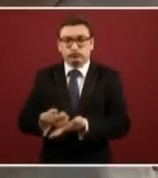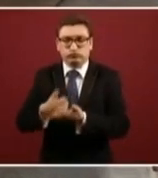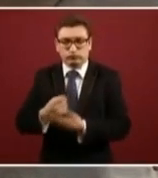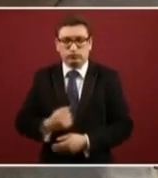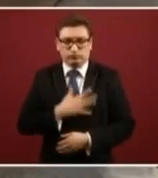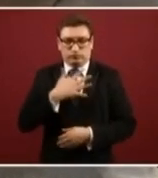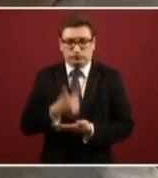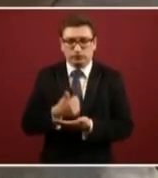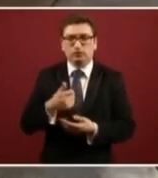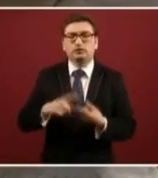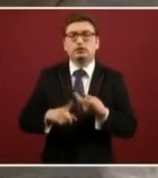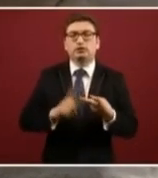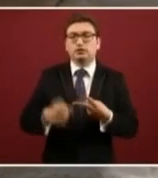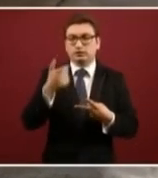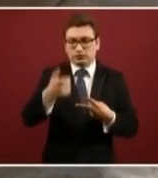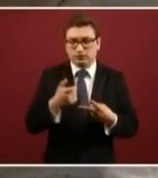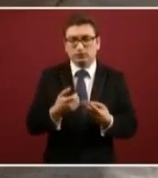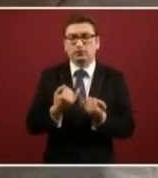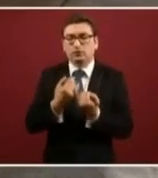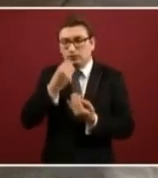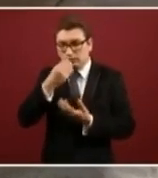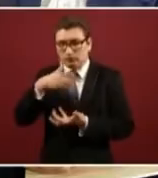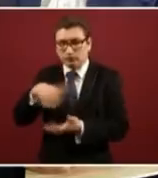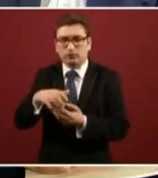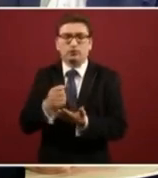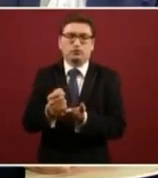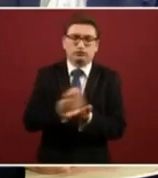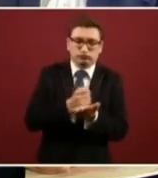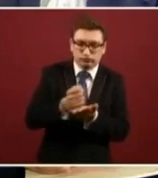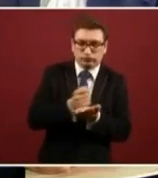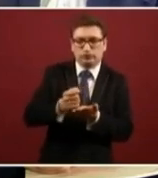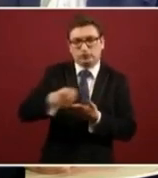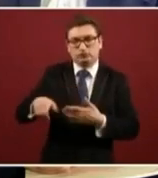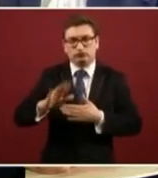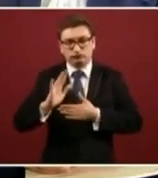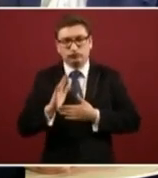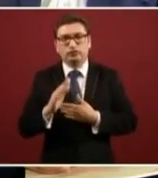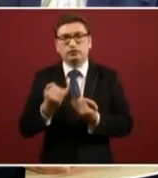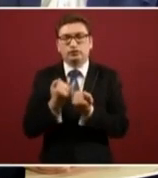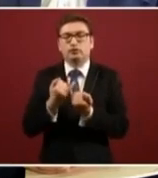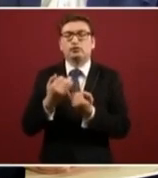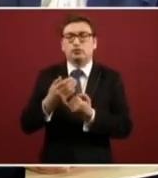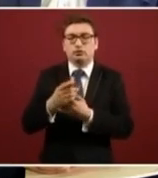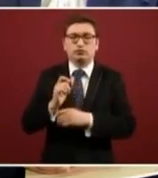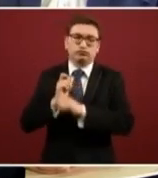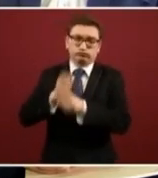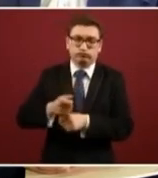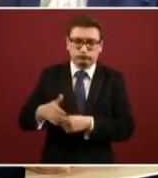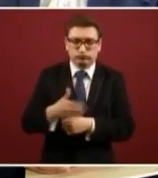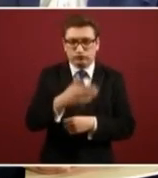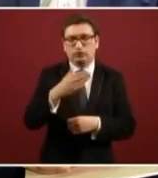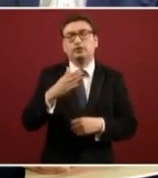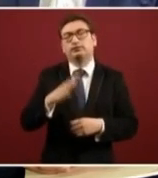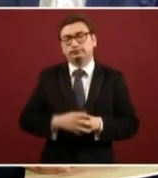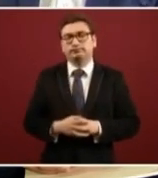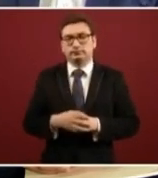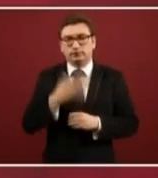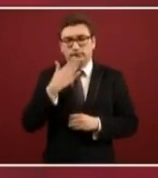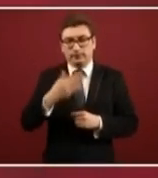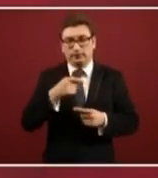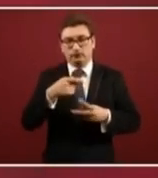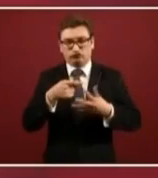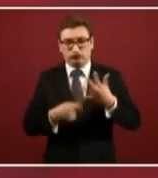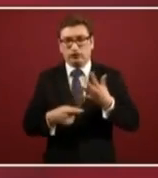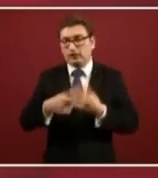de garantía y canasta básica, crédito ganadero a la palabra y pesca y acuacultura. A continuación, cada uno de